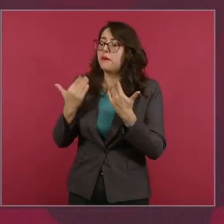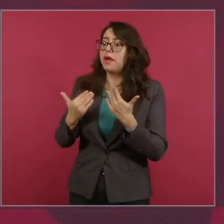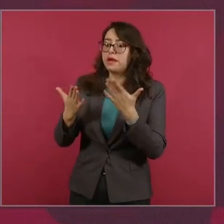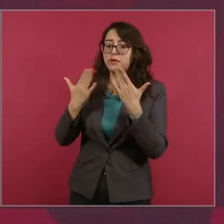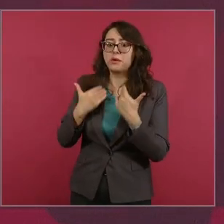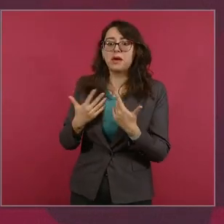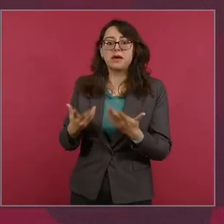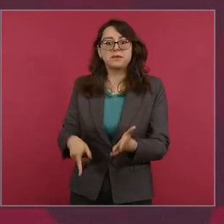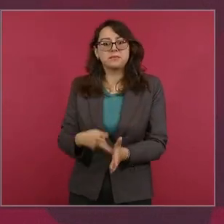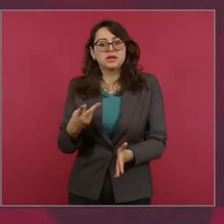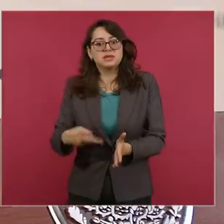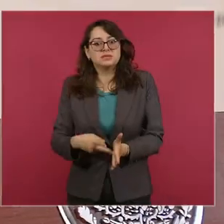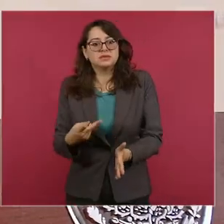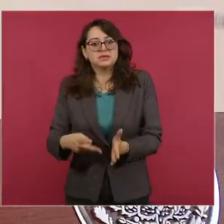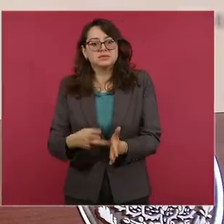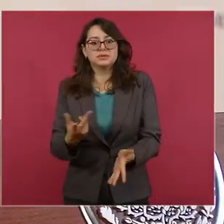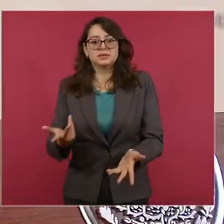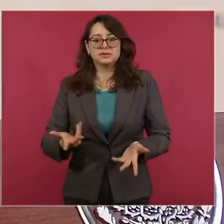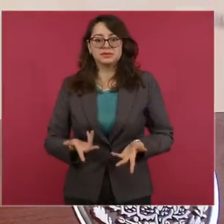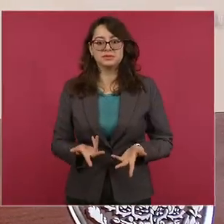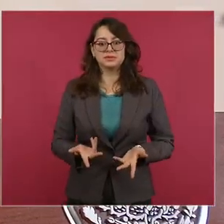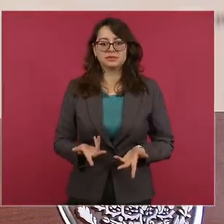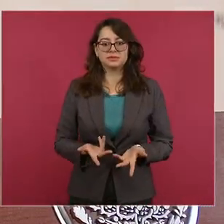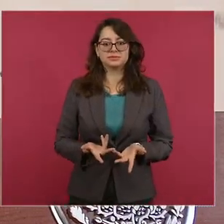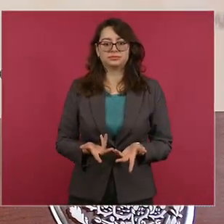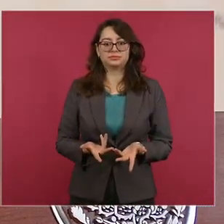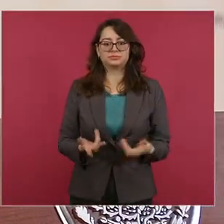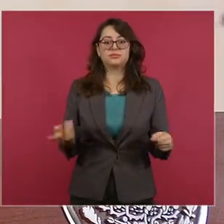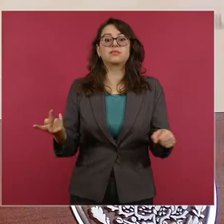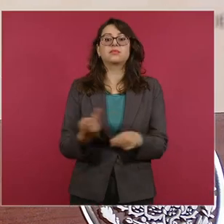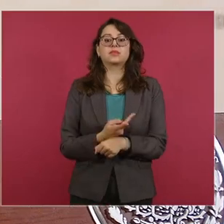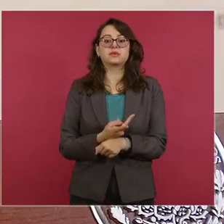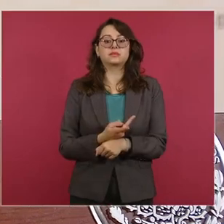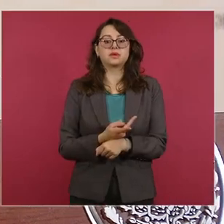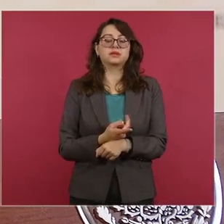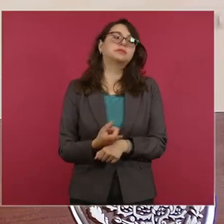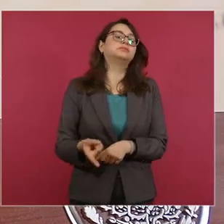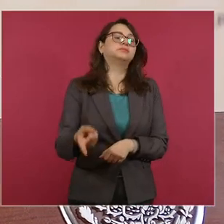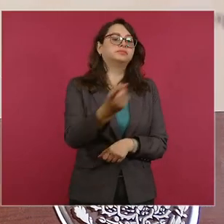a la clase política que estaba a su servicio.